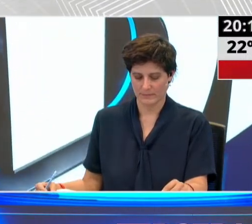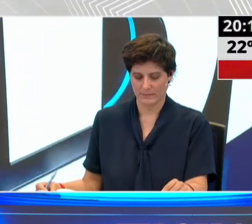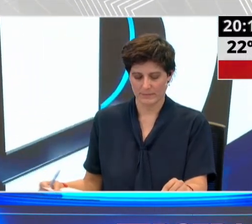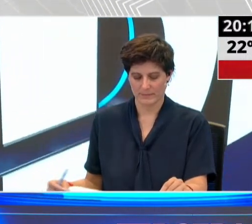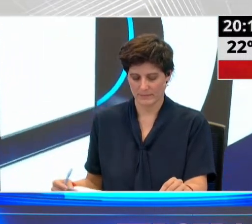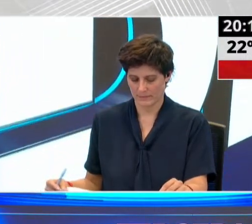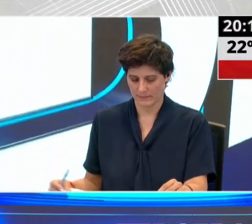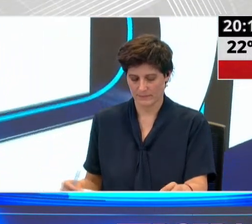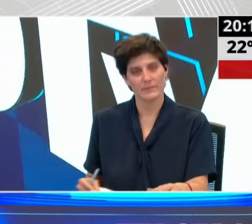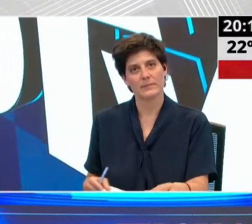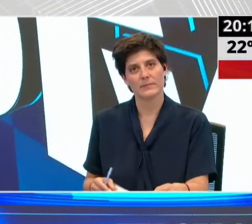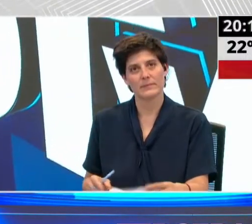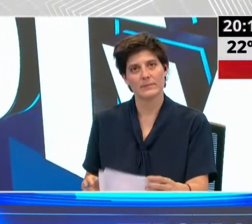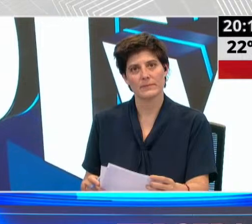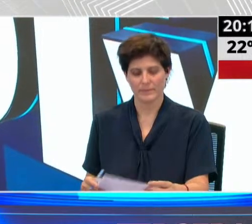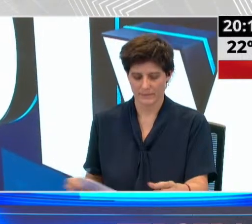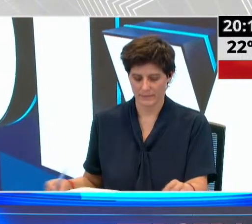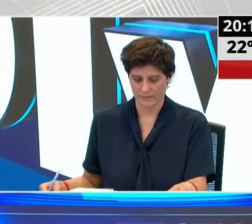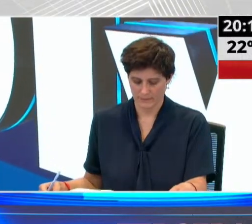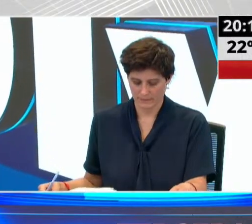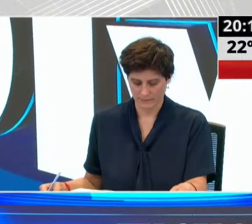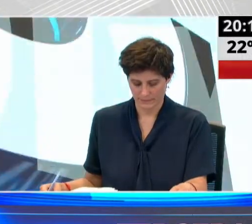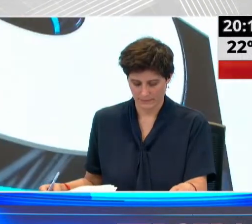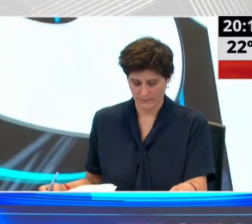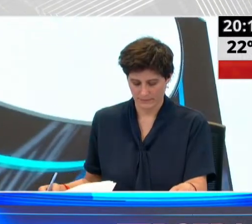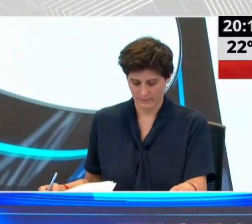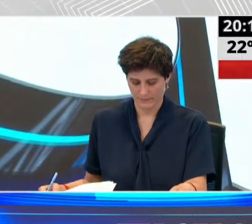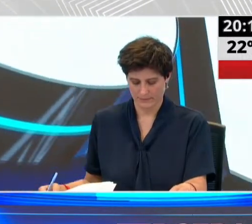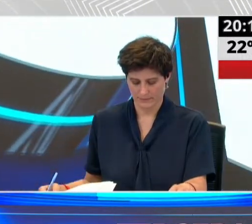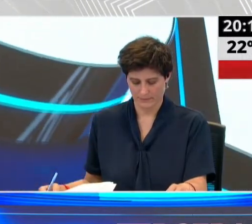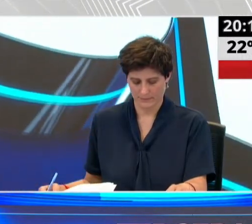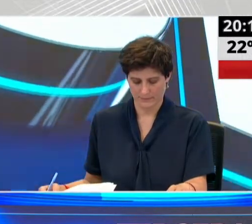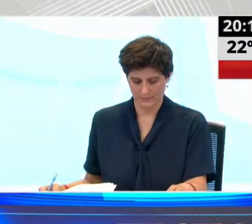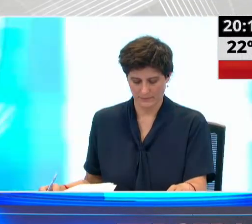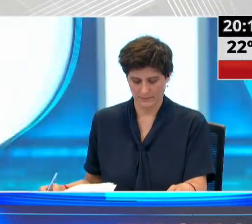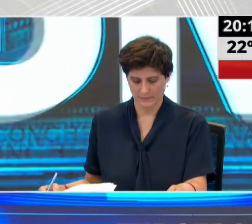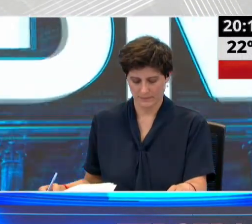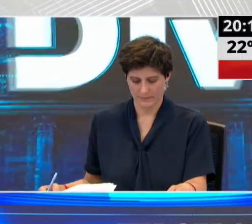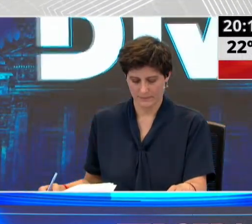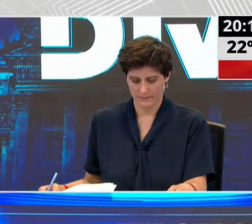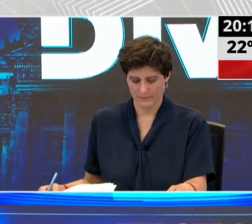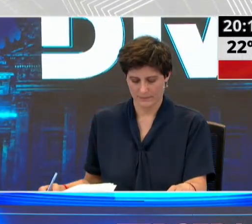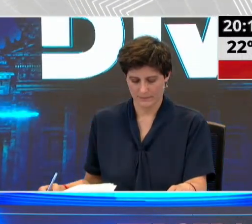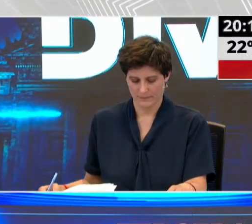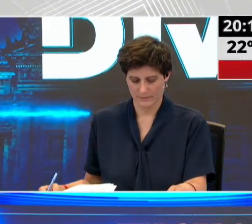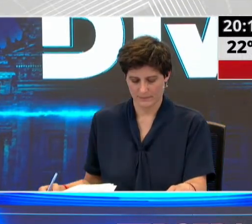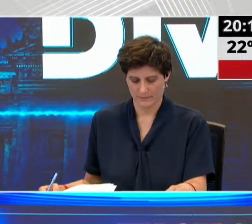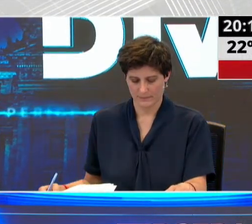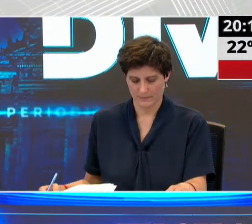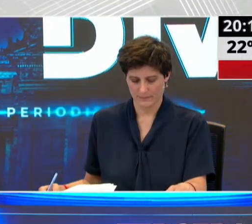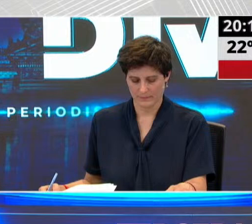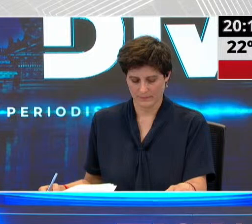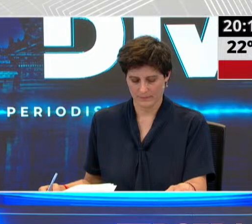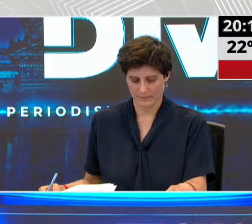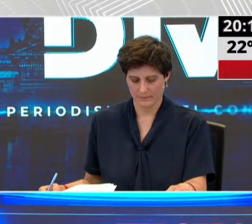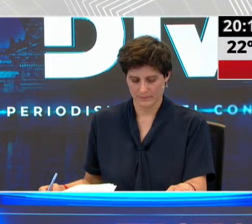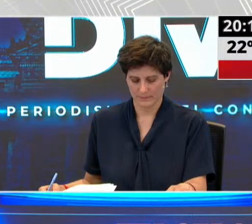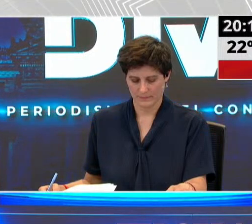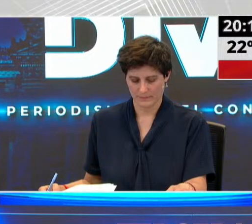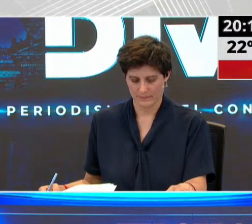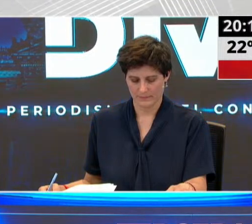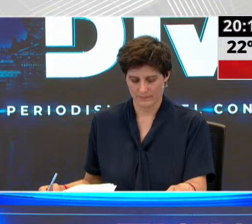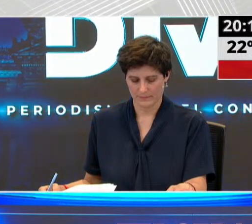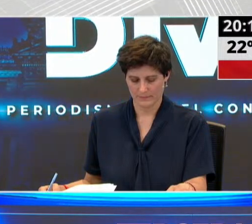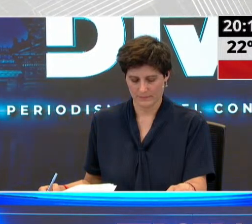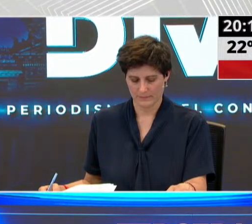últimos encuentros iniciáticos que han tenido los integrantes de La Libertad Avanza, es que, bueno, hay un tema que